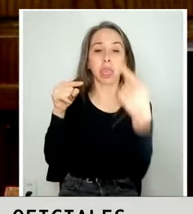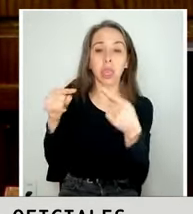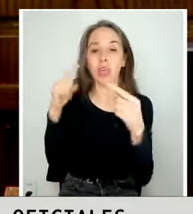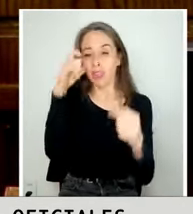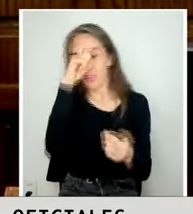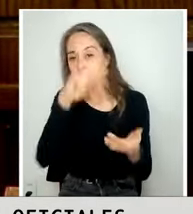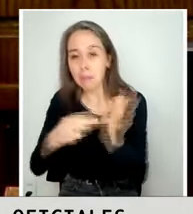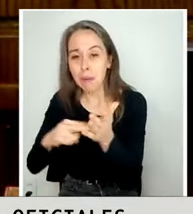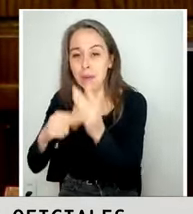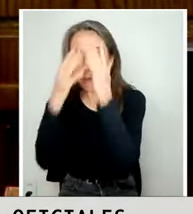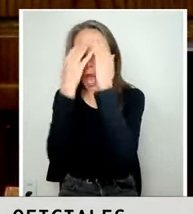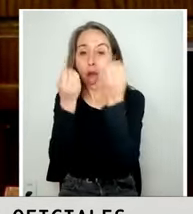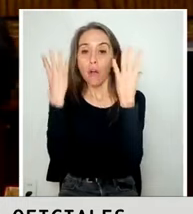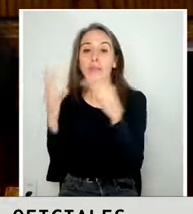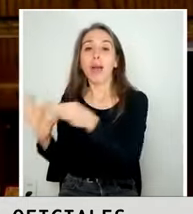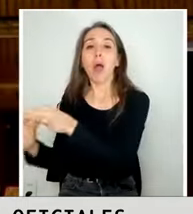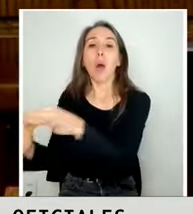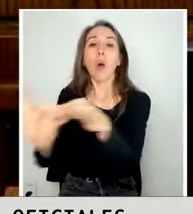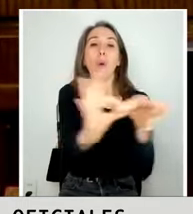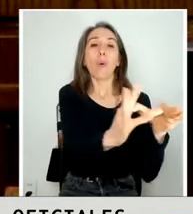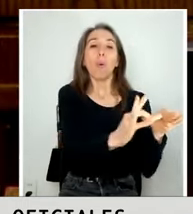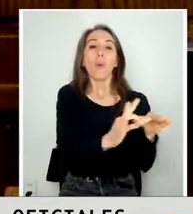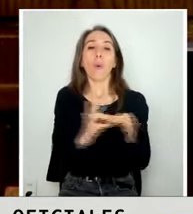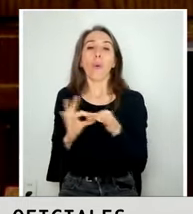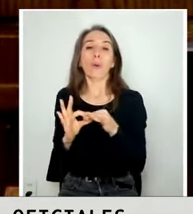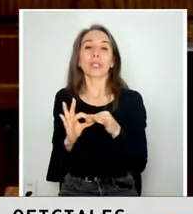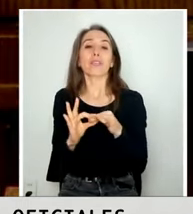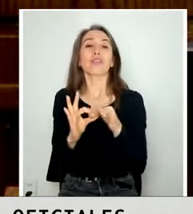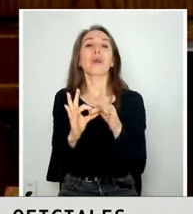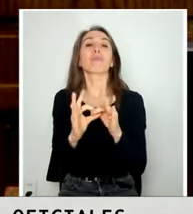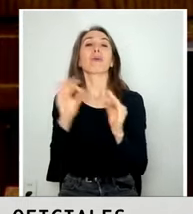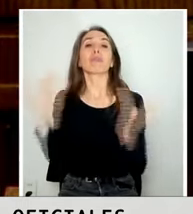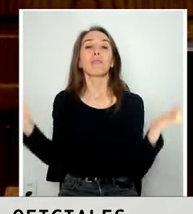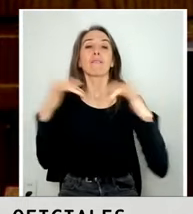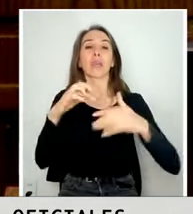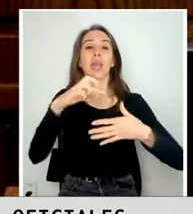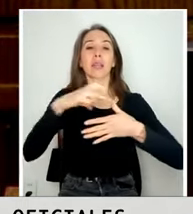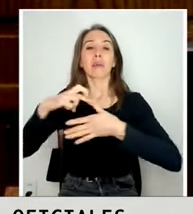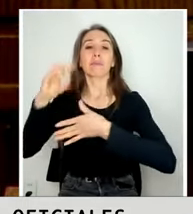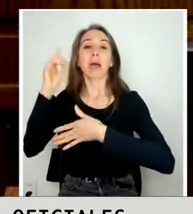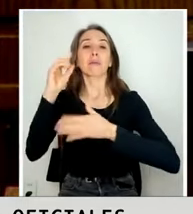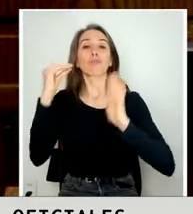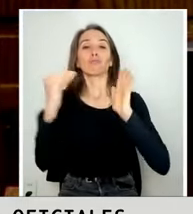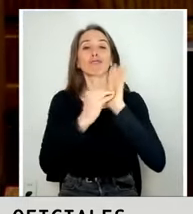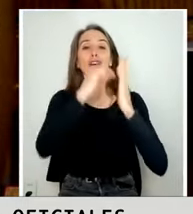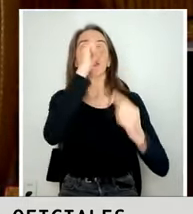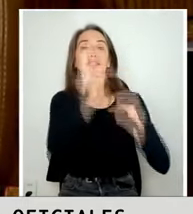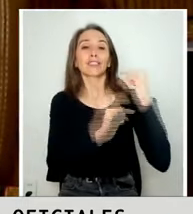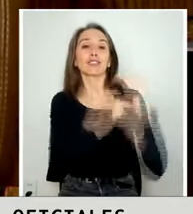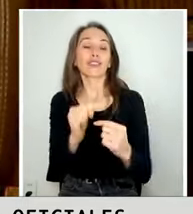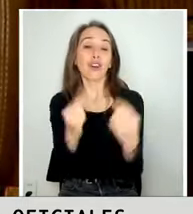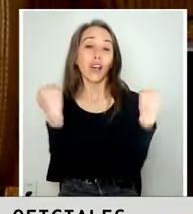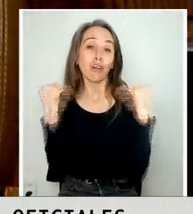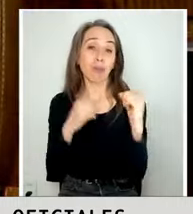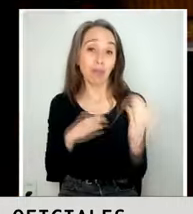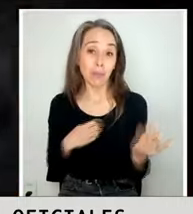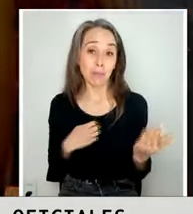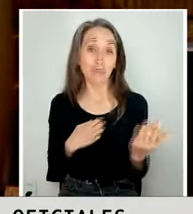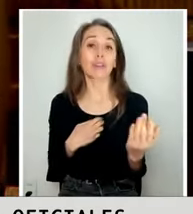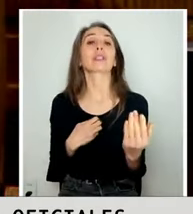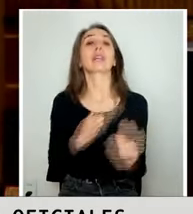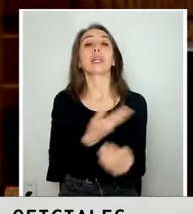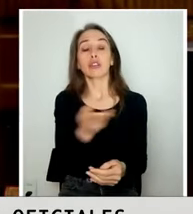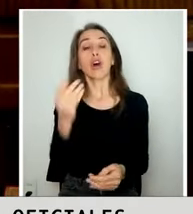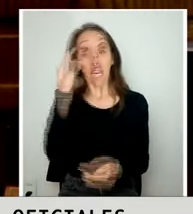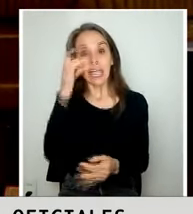este histórico evento deportivo creámonos el cuento estimados colegas diputados Pues a todos